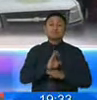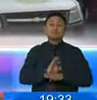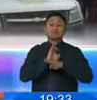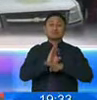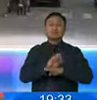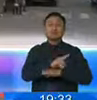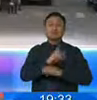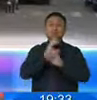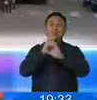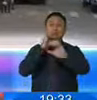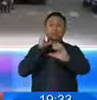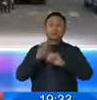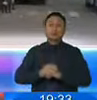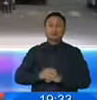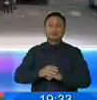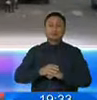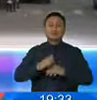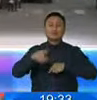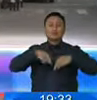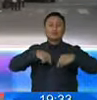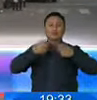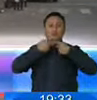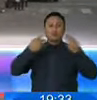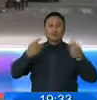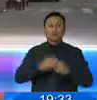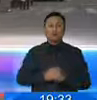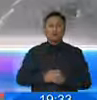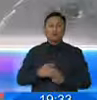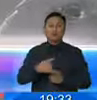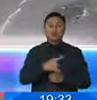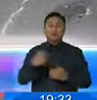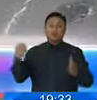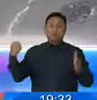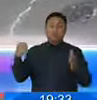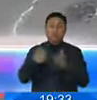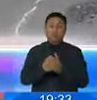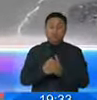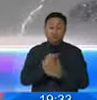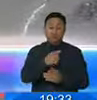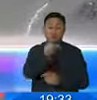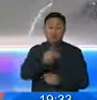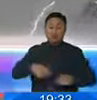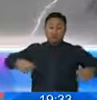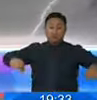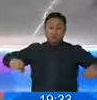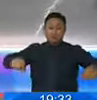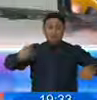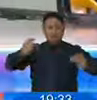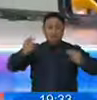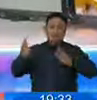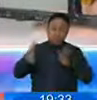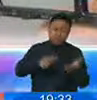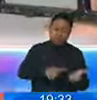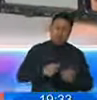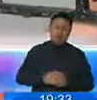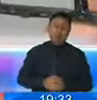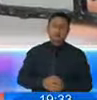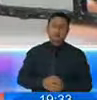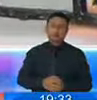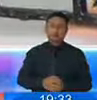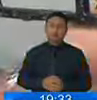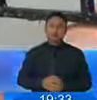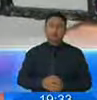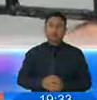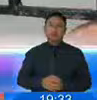testigos, un bus de transporte público impactó al liviano vehículo, matando al conductor de contado. No, lo